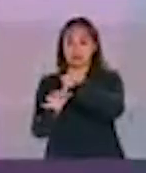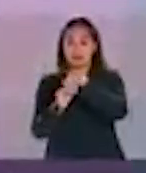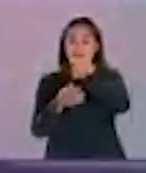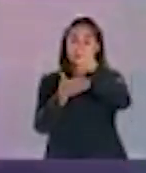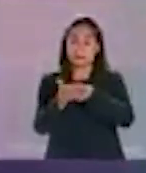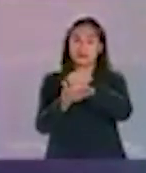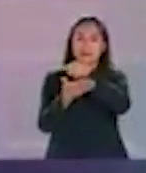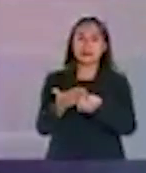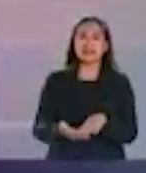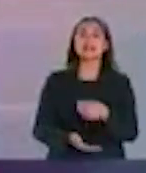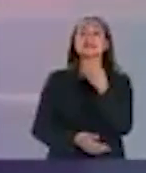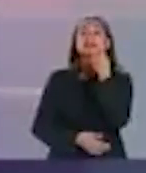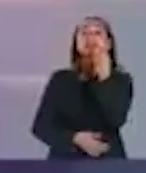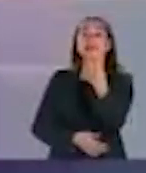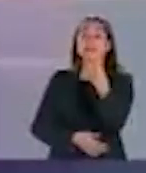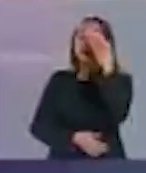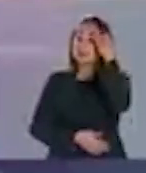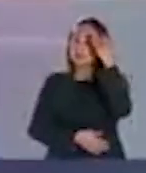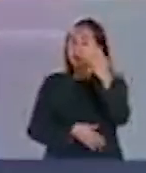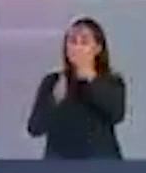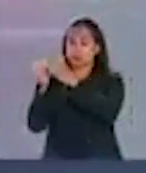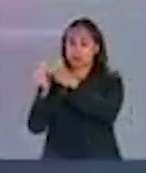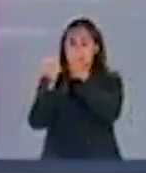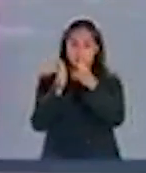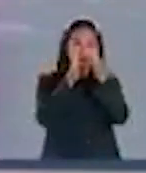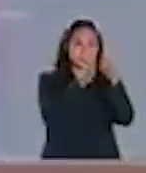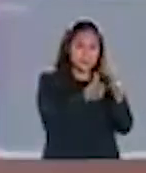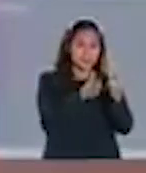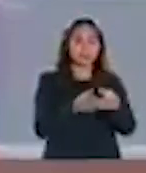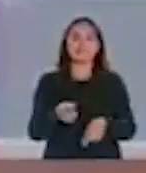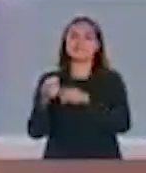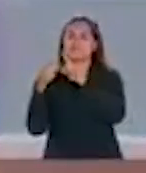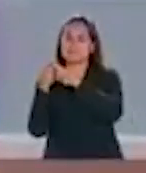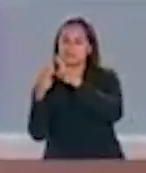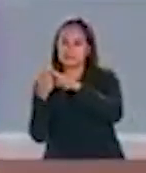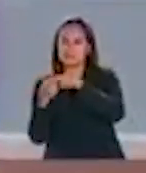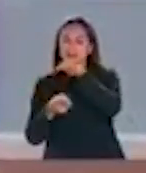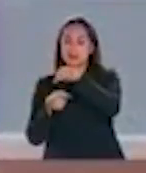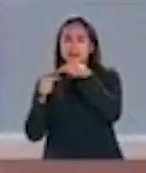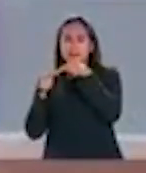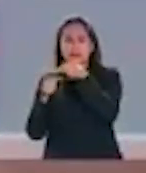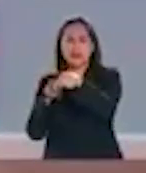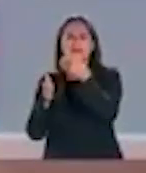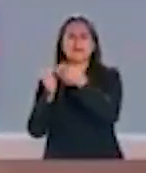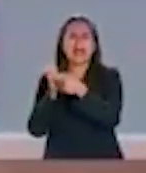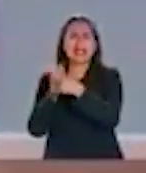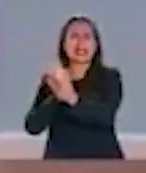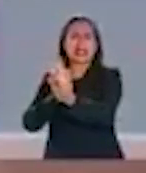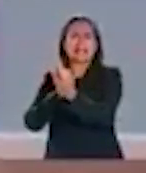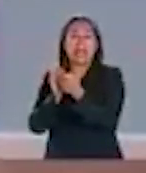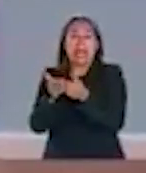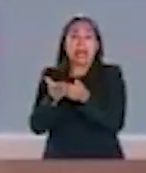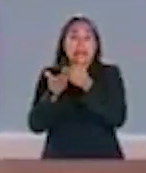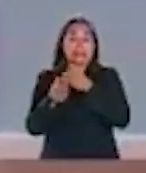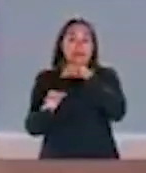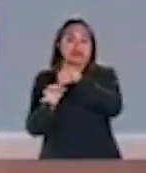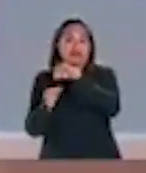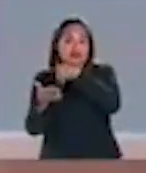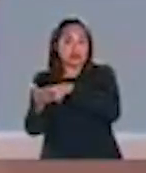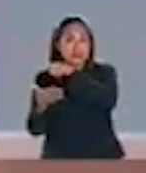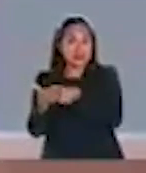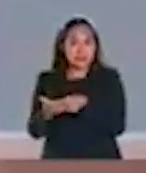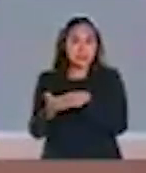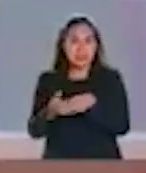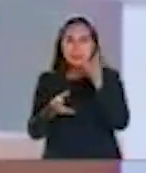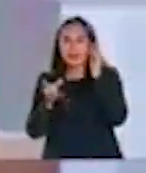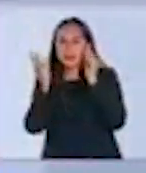tres momentos muy importantes un primer momento de aquí a pocos días antes de que termine la elección vamos a oír muchas cosas